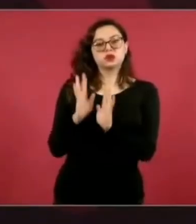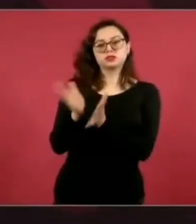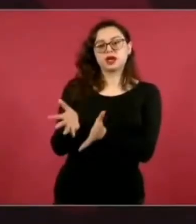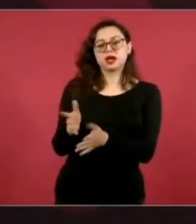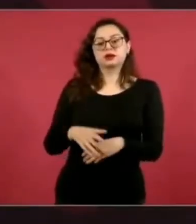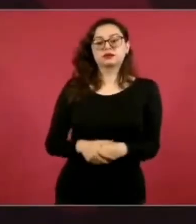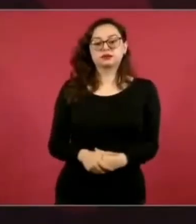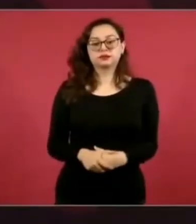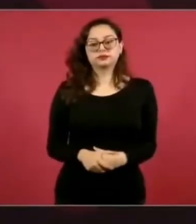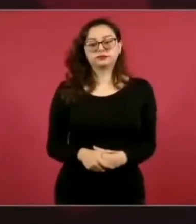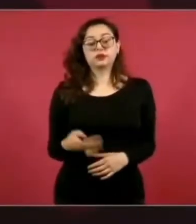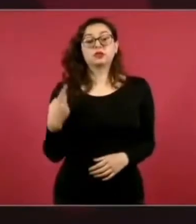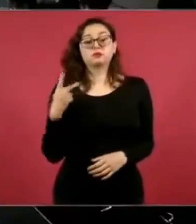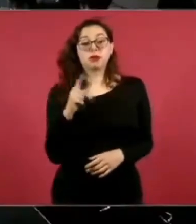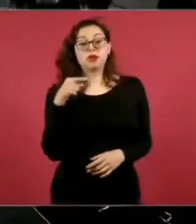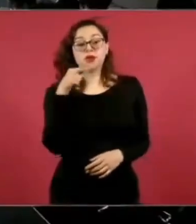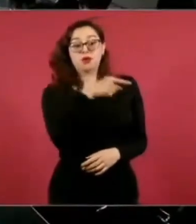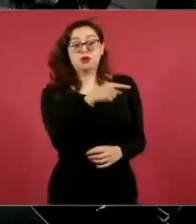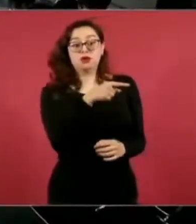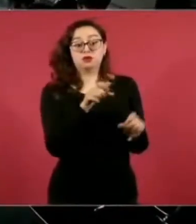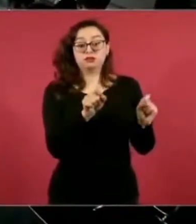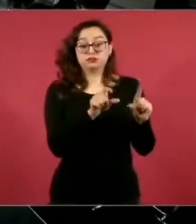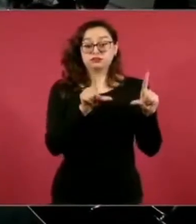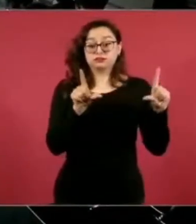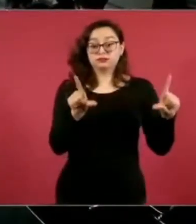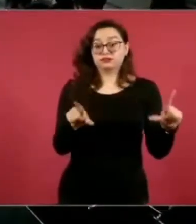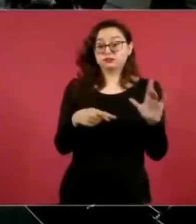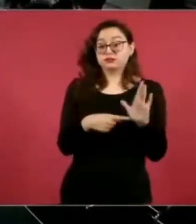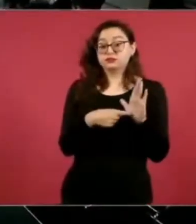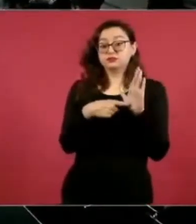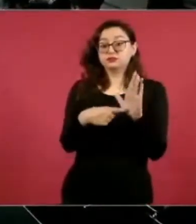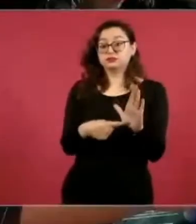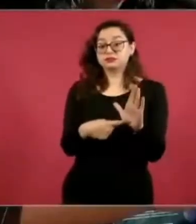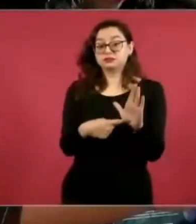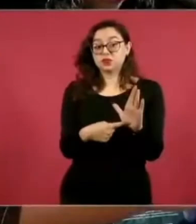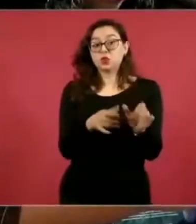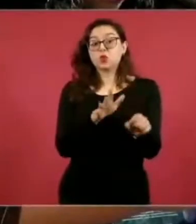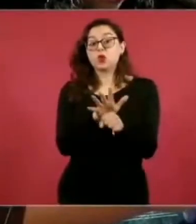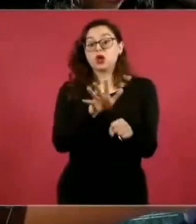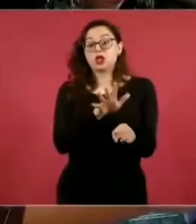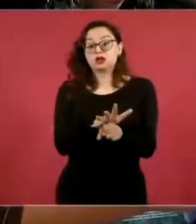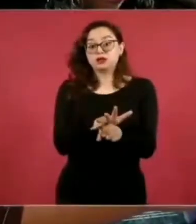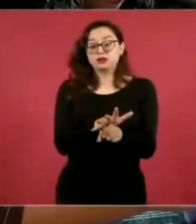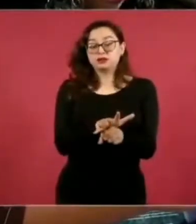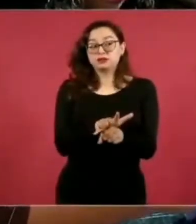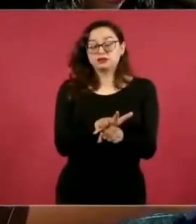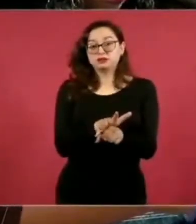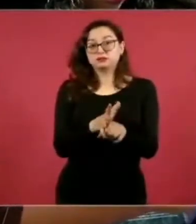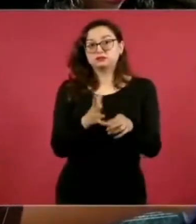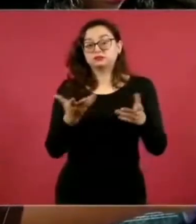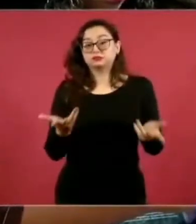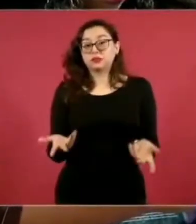pero eso da a entender de que pudo